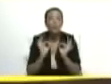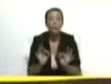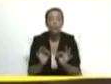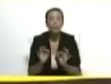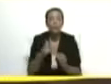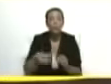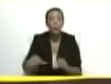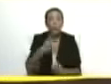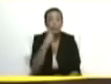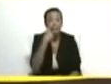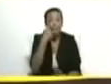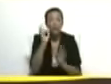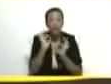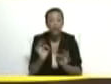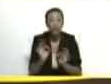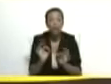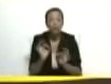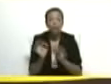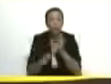Mira,